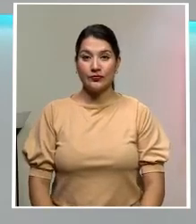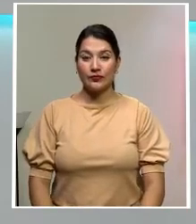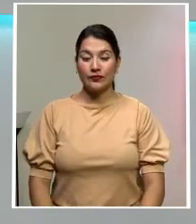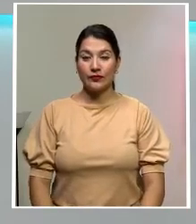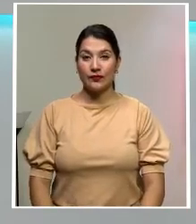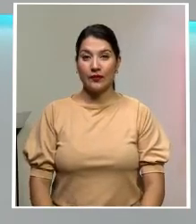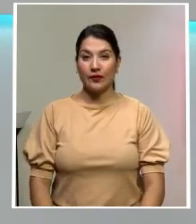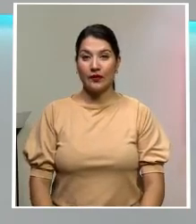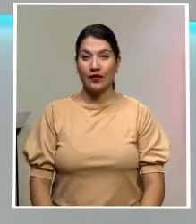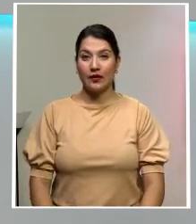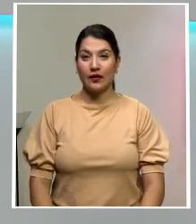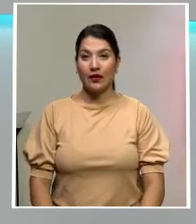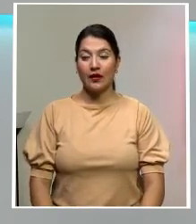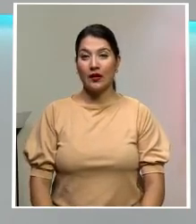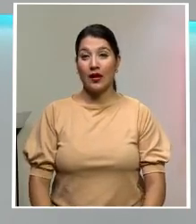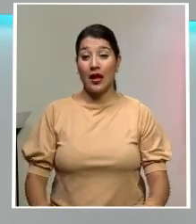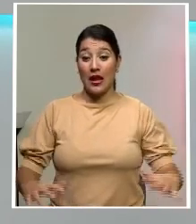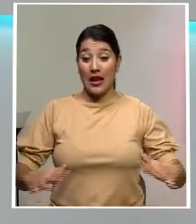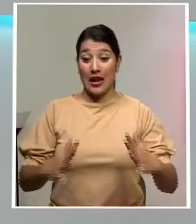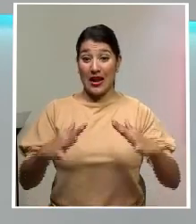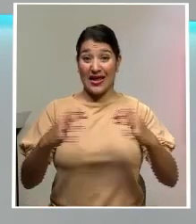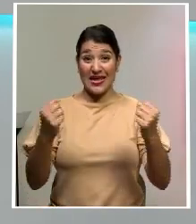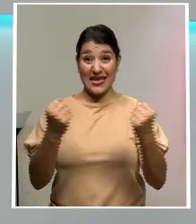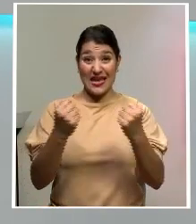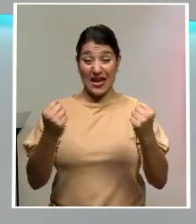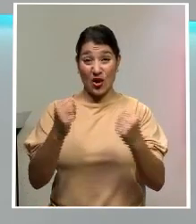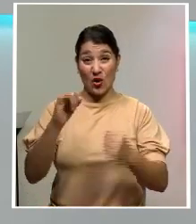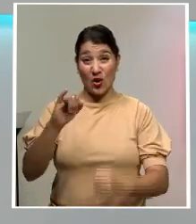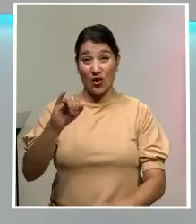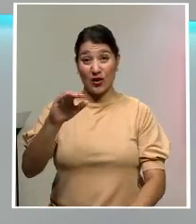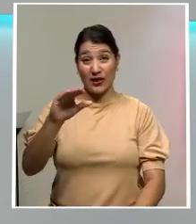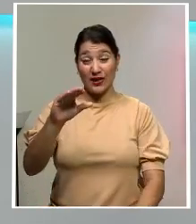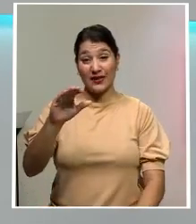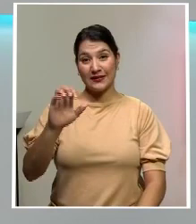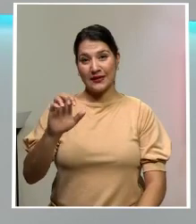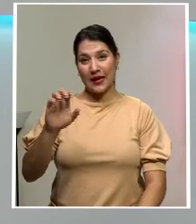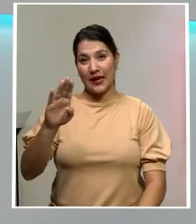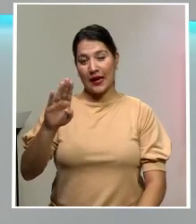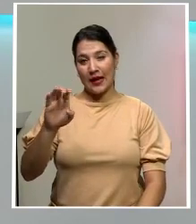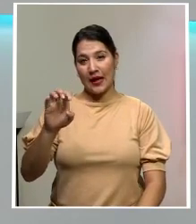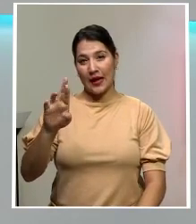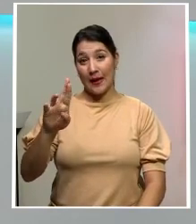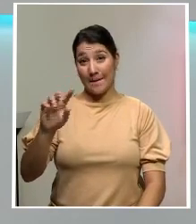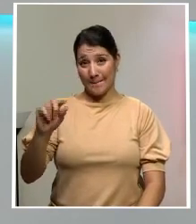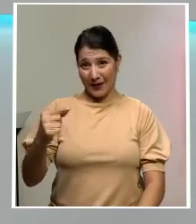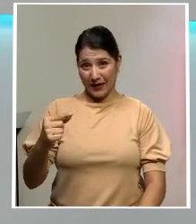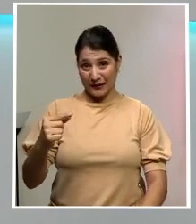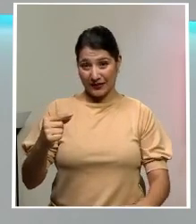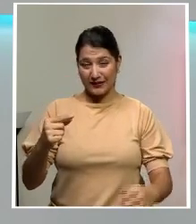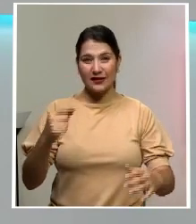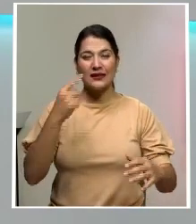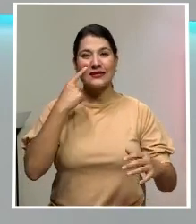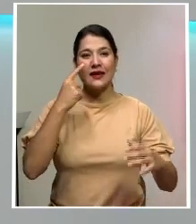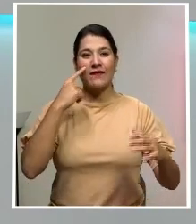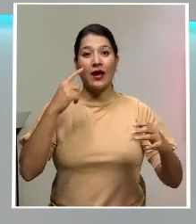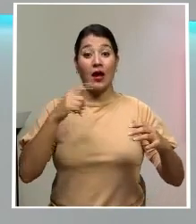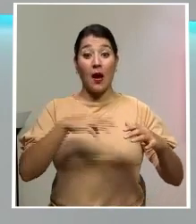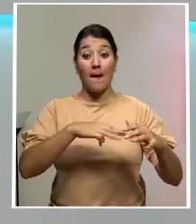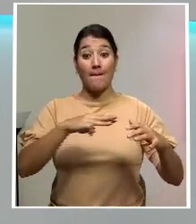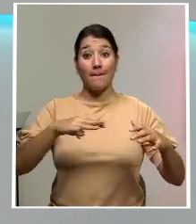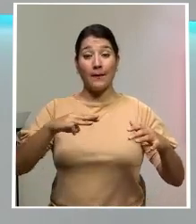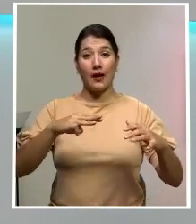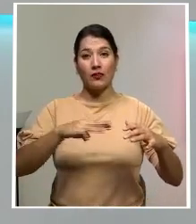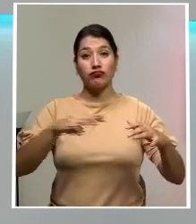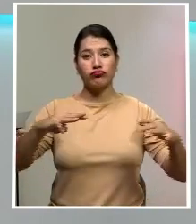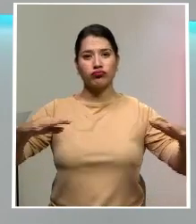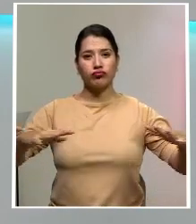El mayor iceberg del mundo, equivalente a casi la mitad del tamaño de la isla de Puerto Rico, se